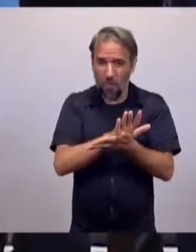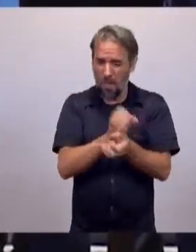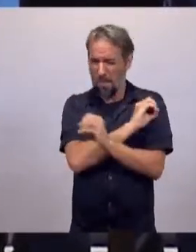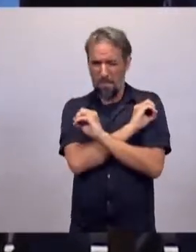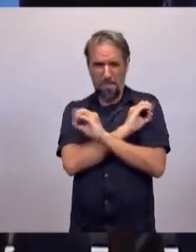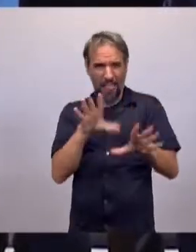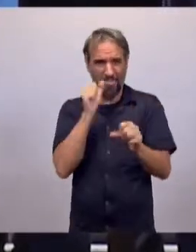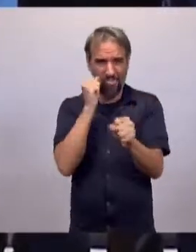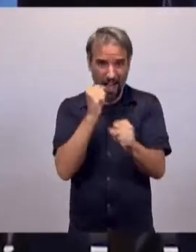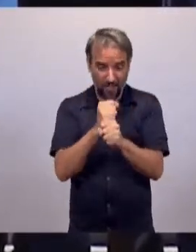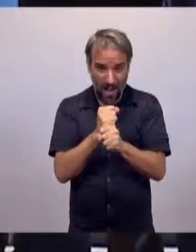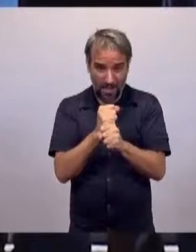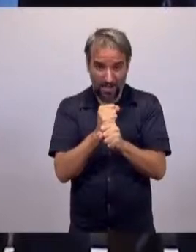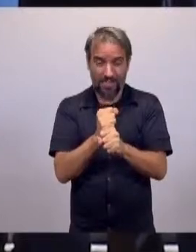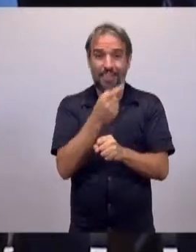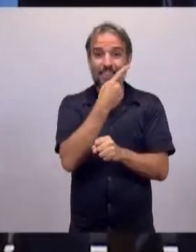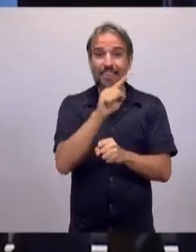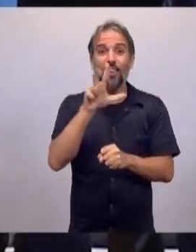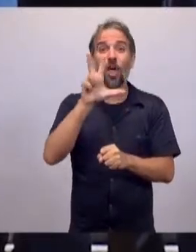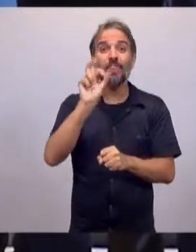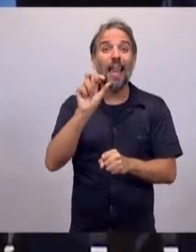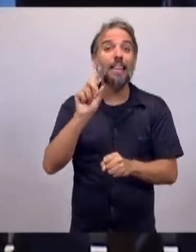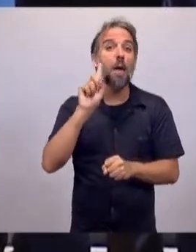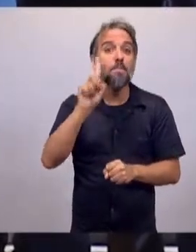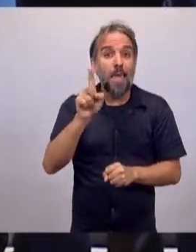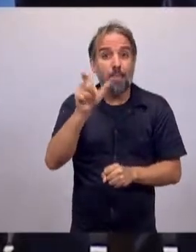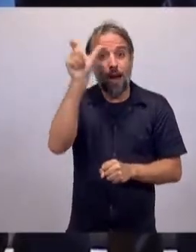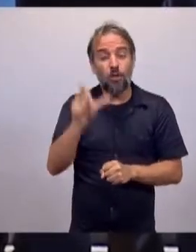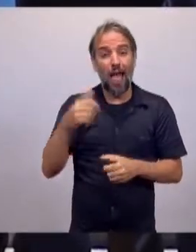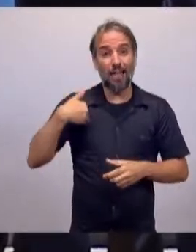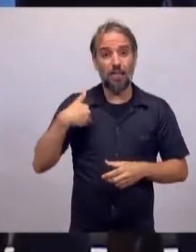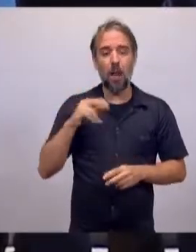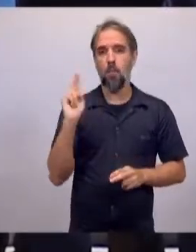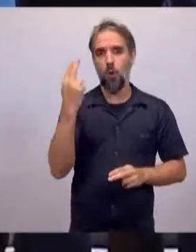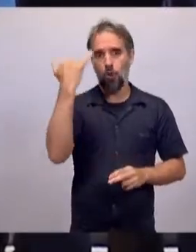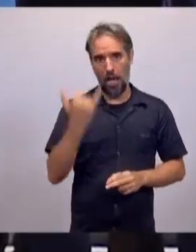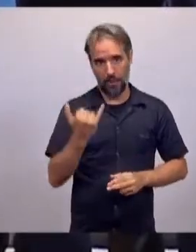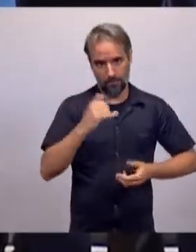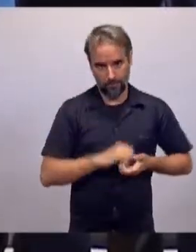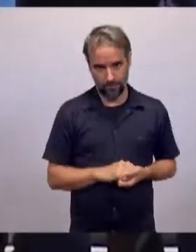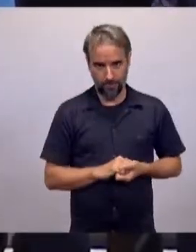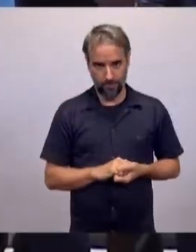ineficiencia, 130.000 argentinos perdieron la vida.